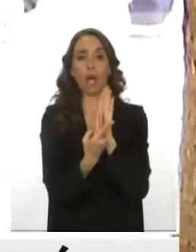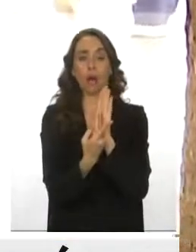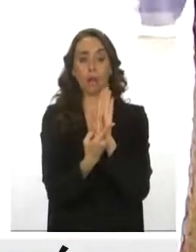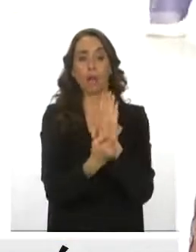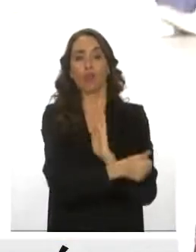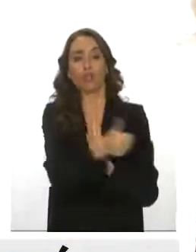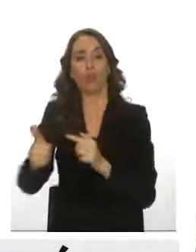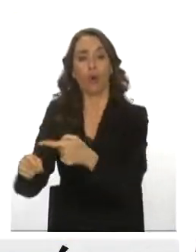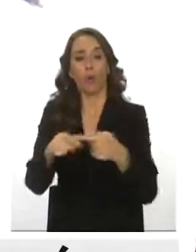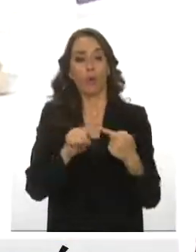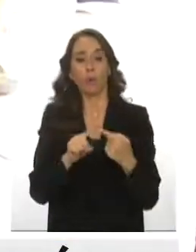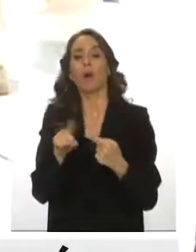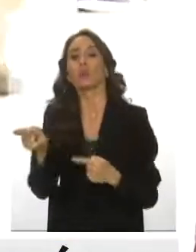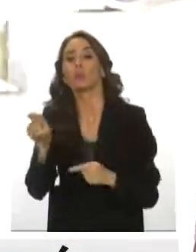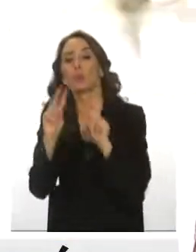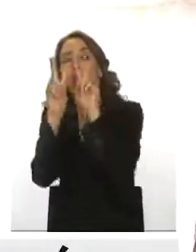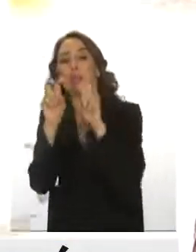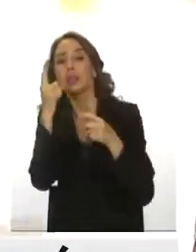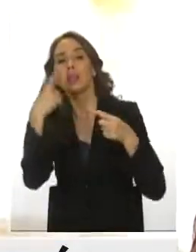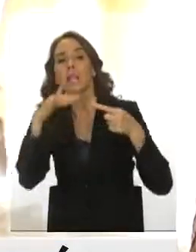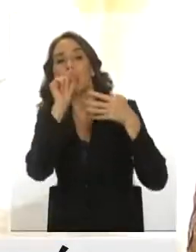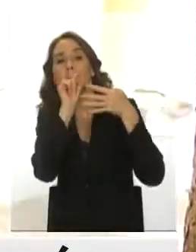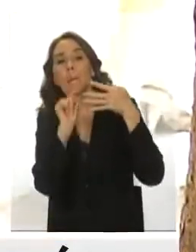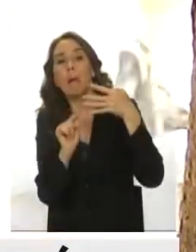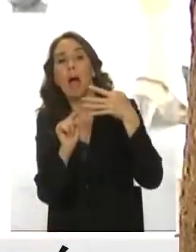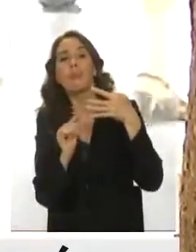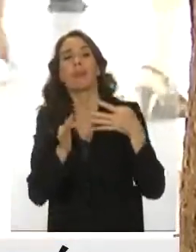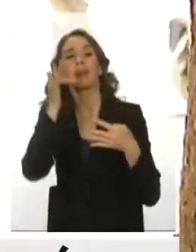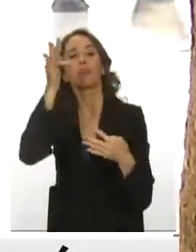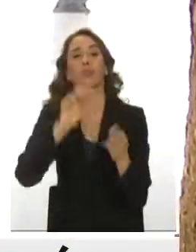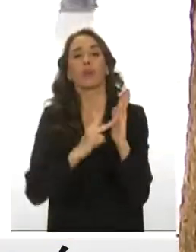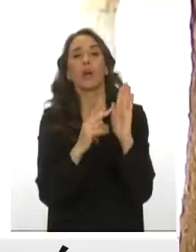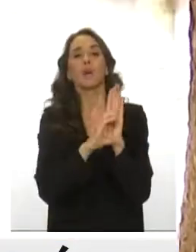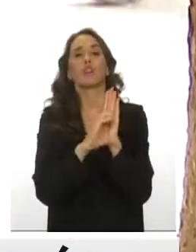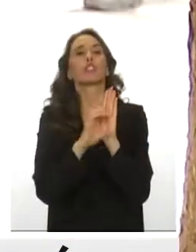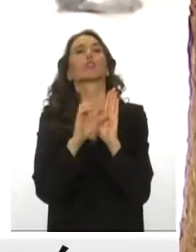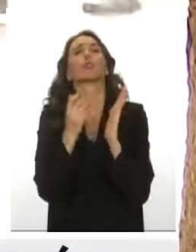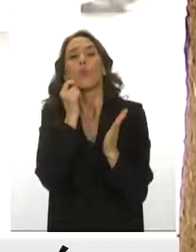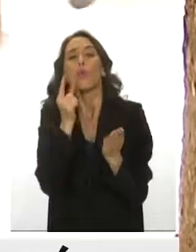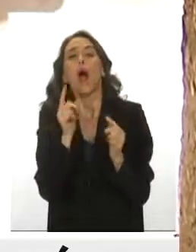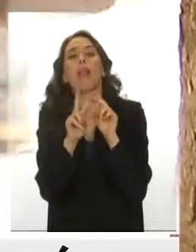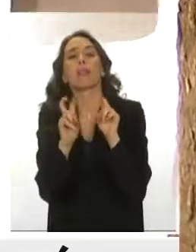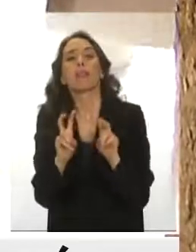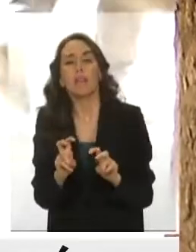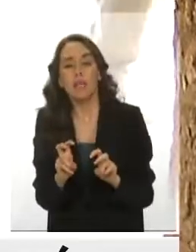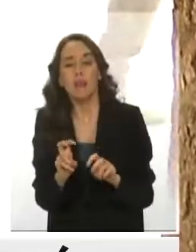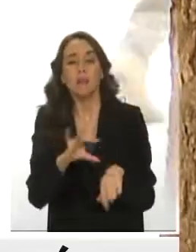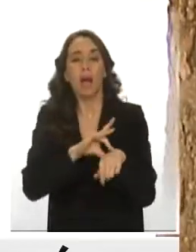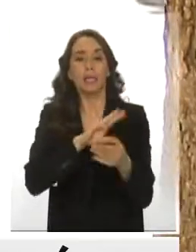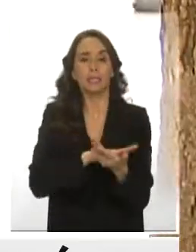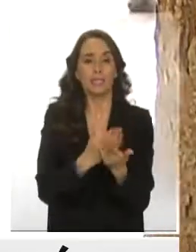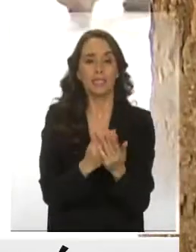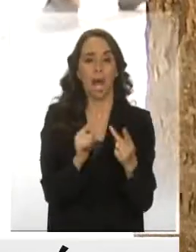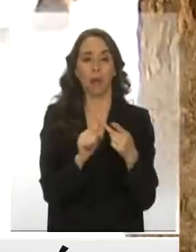¿Cuáles serían sus prioridades ahora en un cambio futuro? La salud, los estudios,